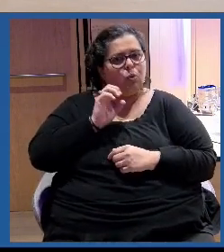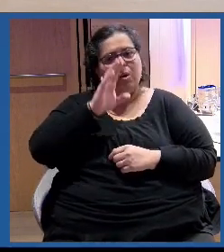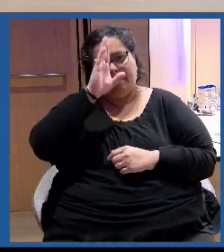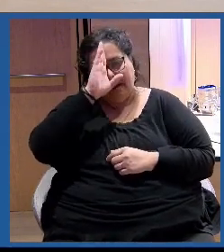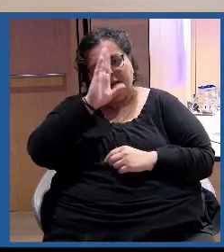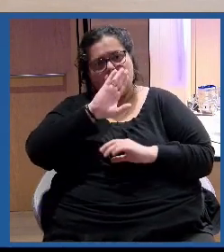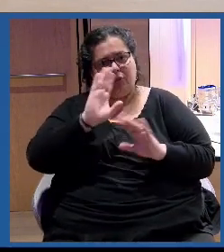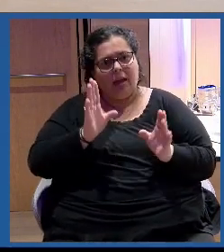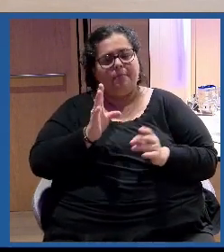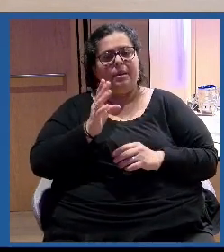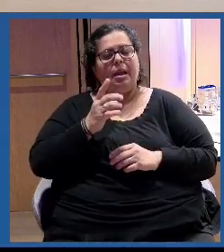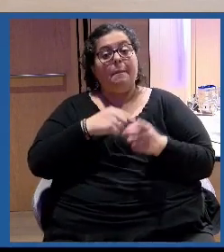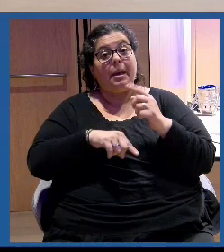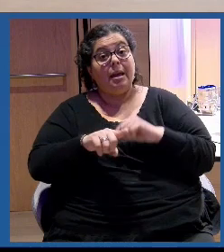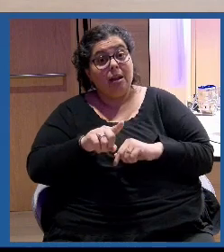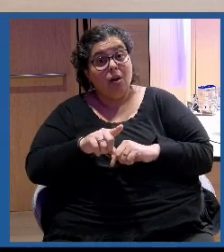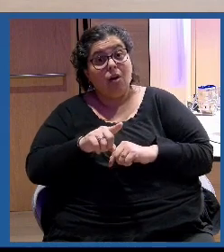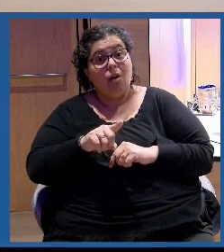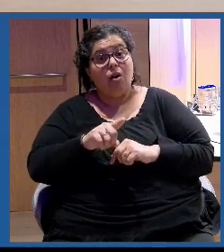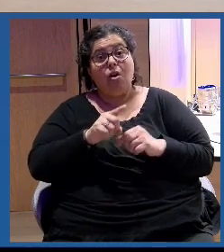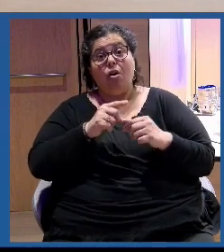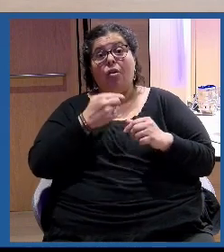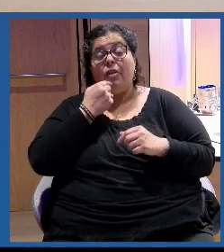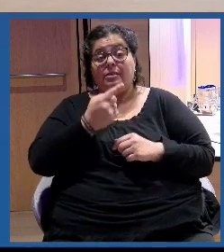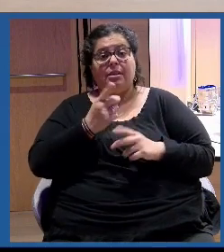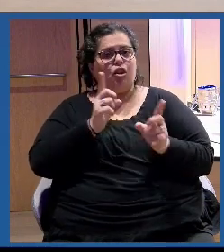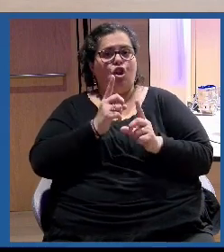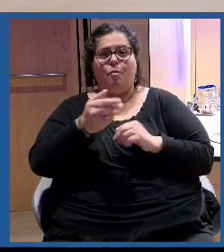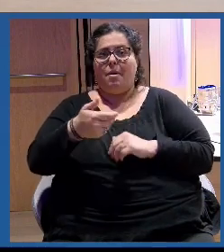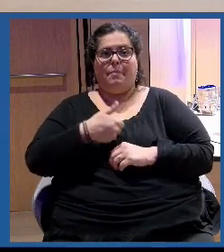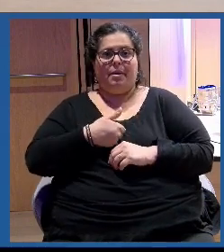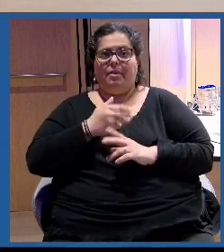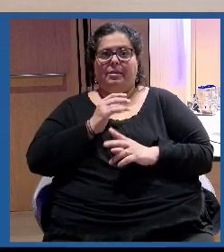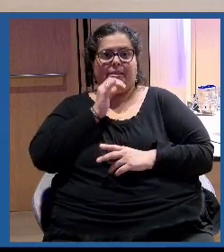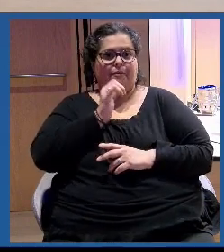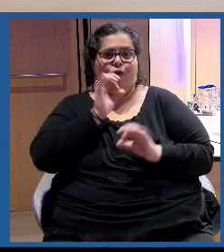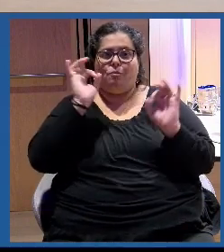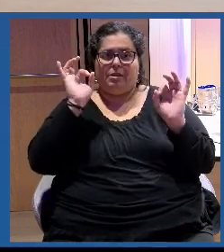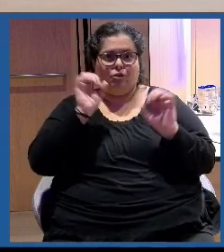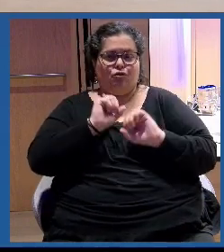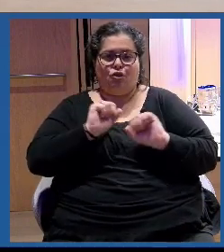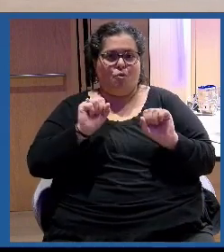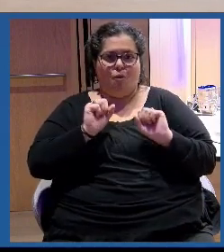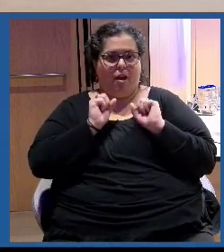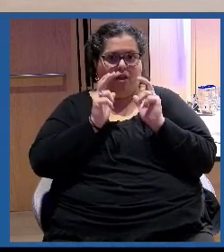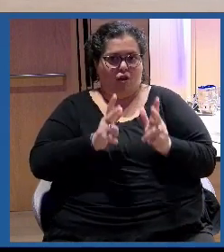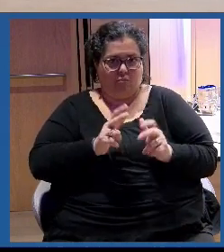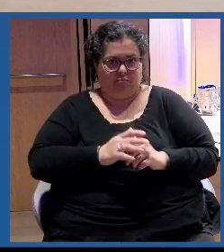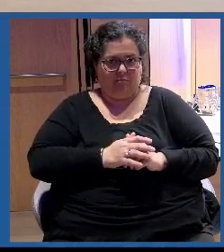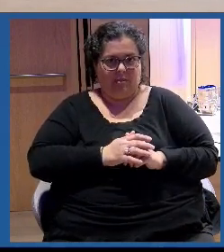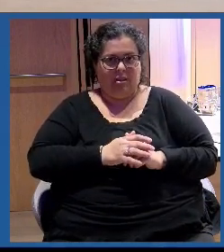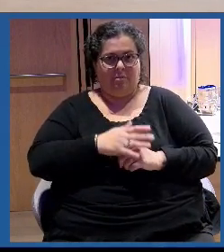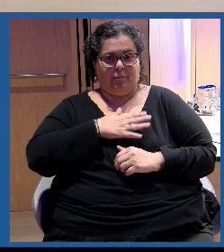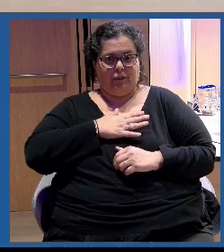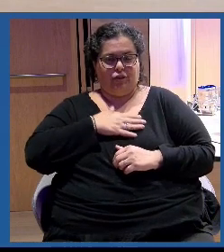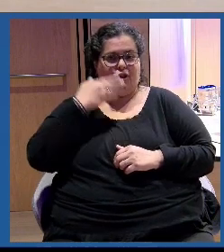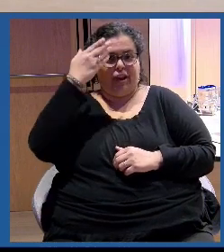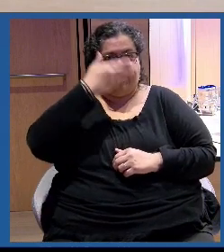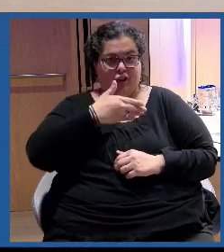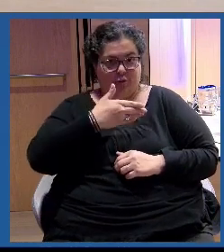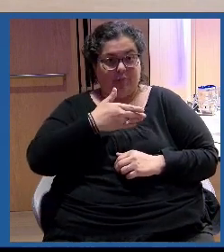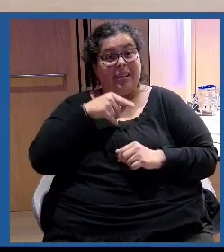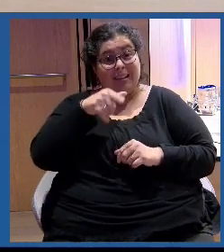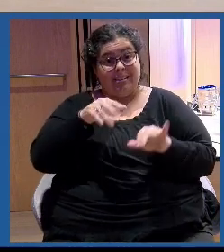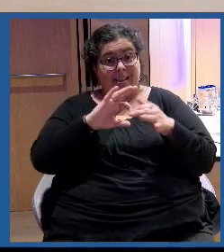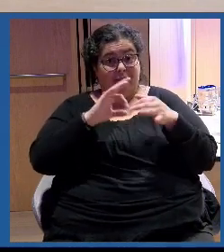respuesta es no me pidas información, que eso va en contra de mi autonomía negra. Esa frase tiene mucho que ver